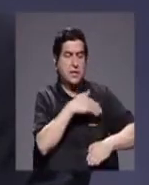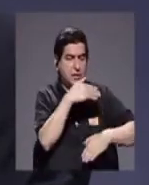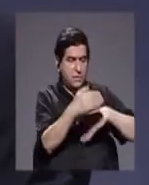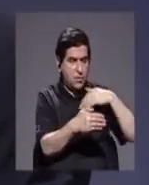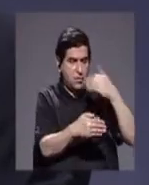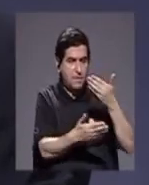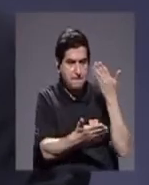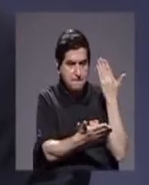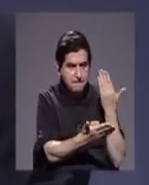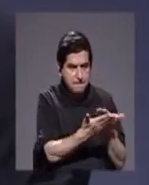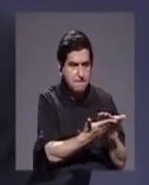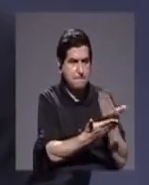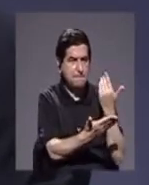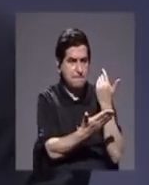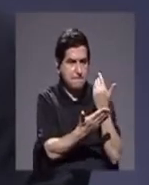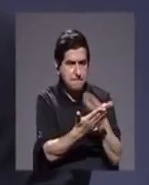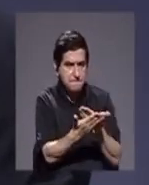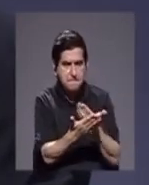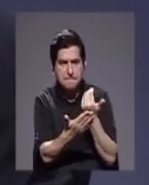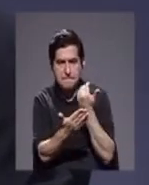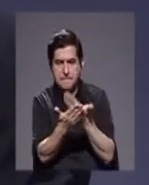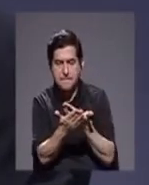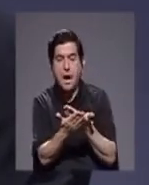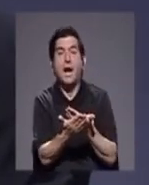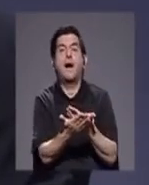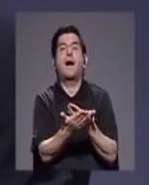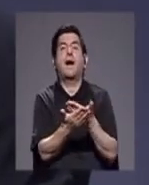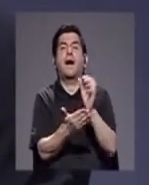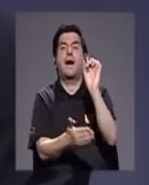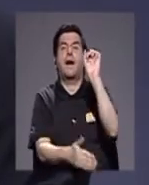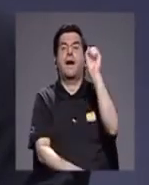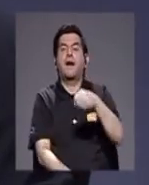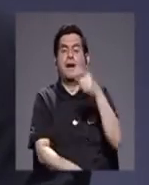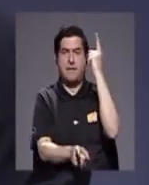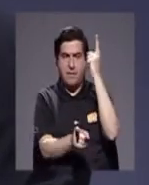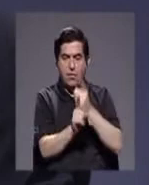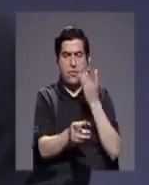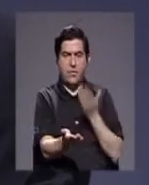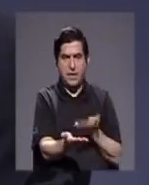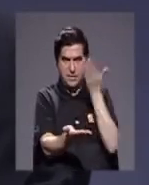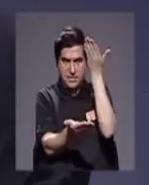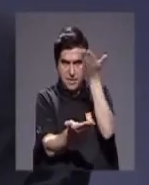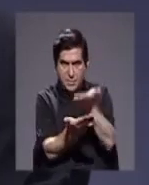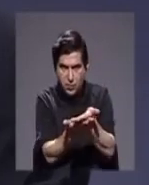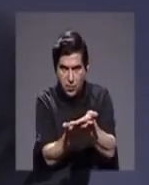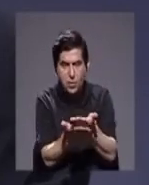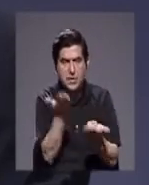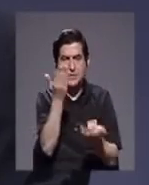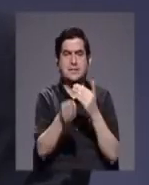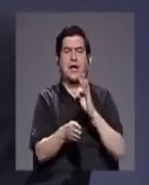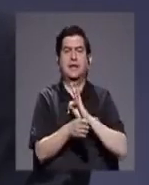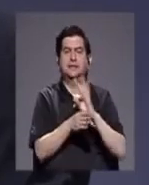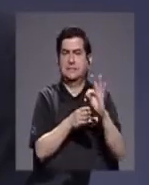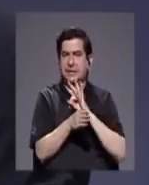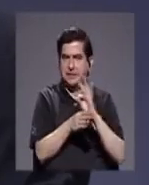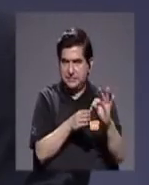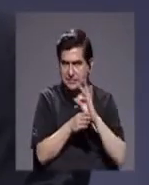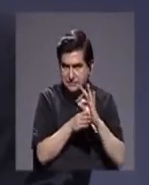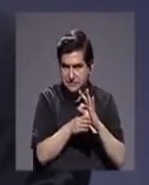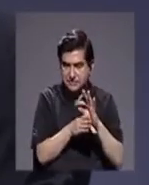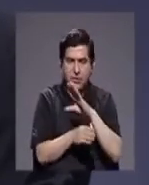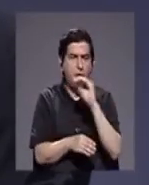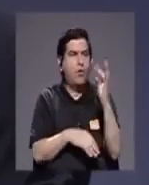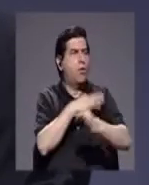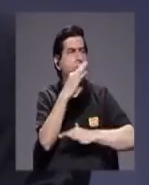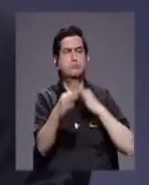de prueba para poder realmente verificar que la propuesta que se está haciendo, ya sea un tratamiento o